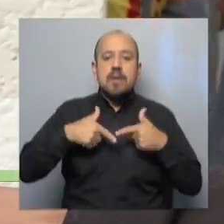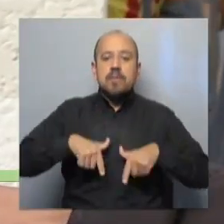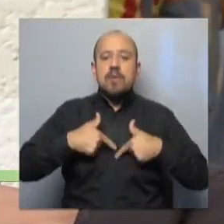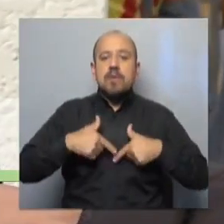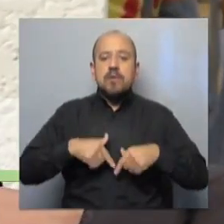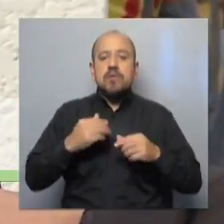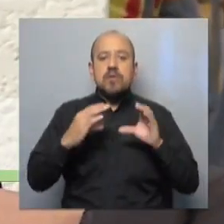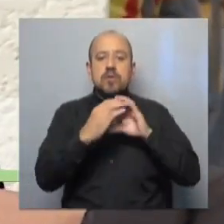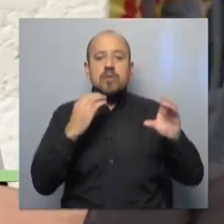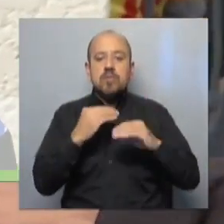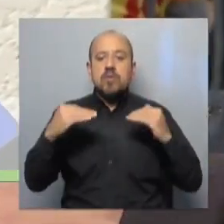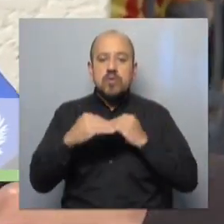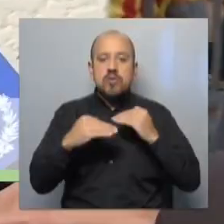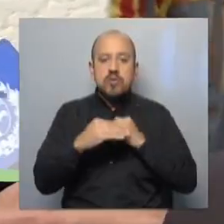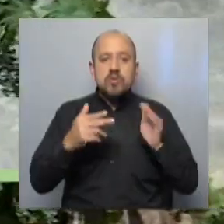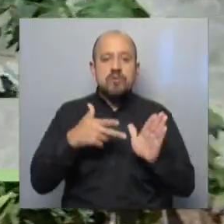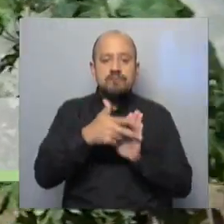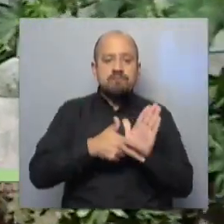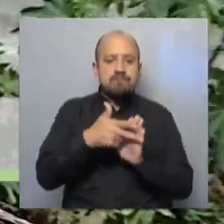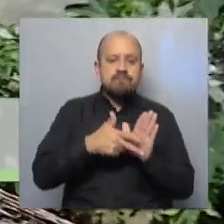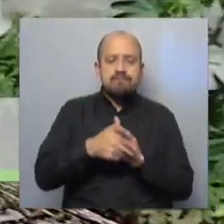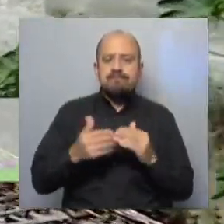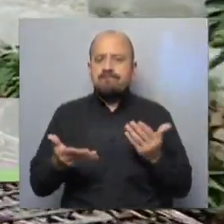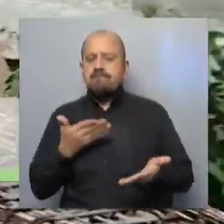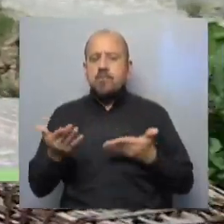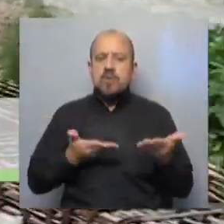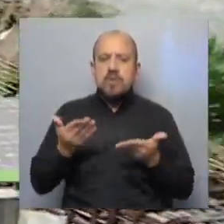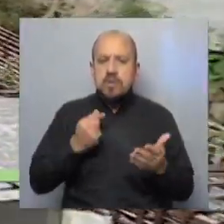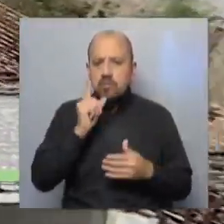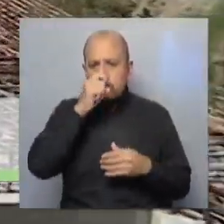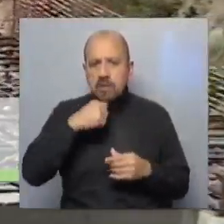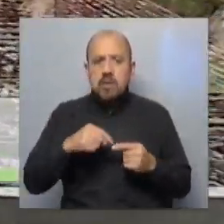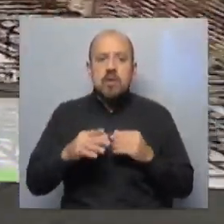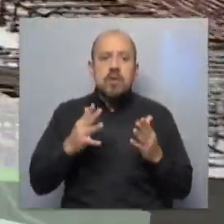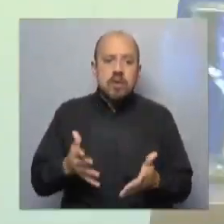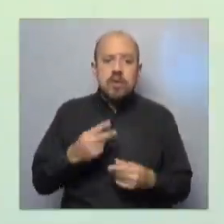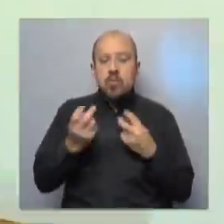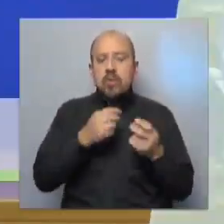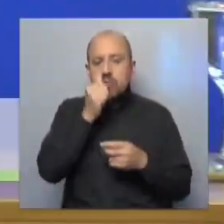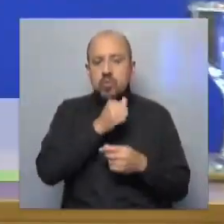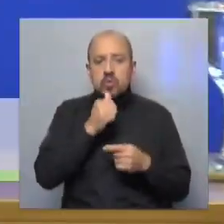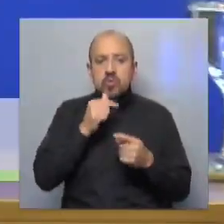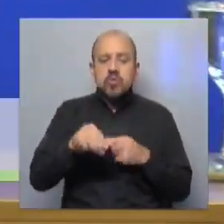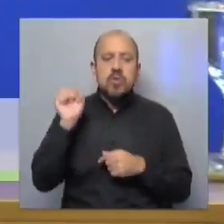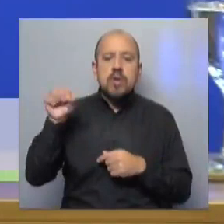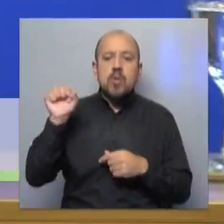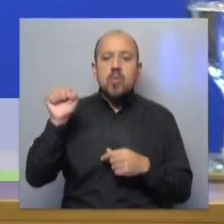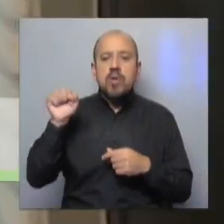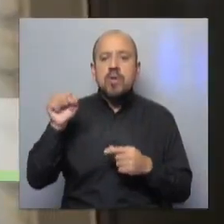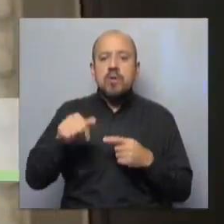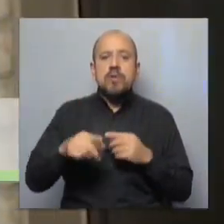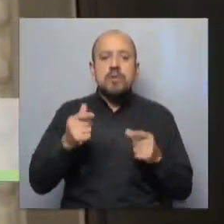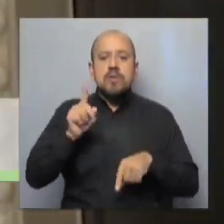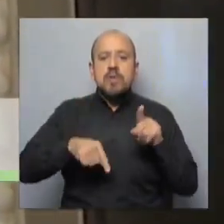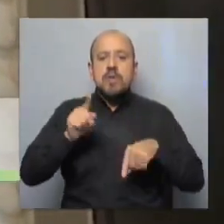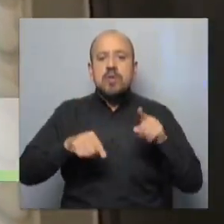transporte reconoció que obras del ferrocarril central genera molestias en montevideo que se intentan mitigar encuesta de opción consultores sobre